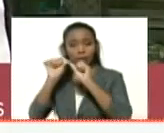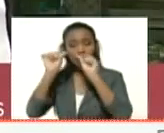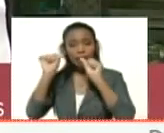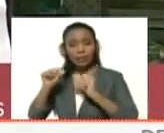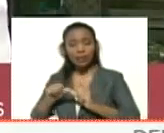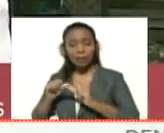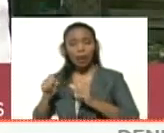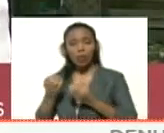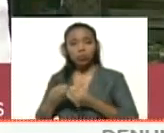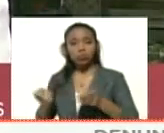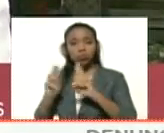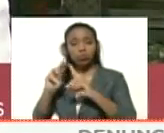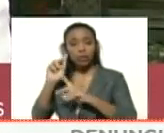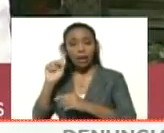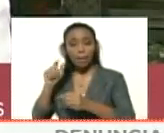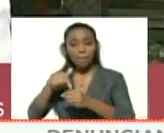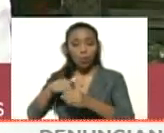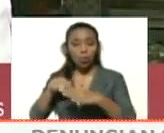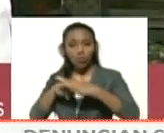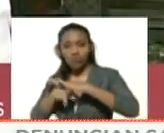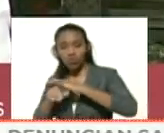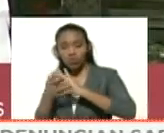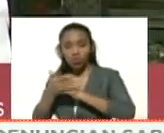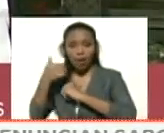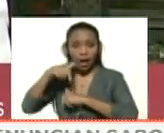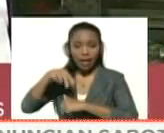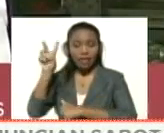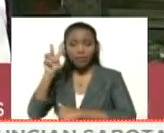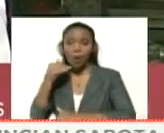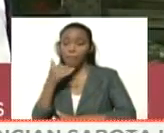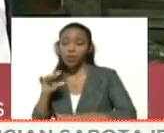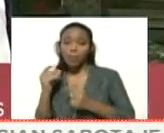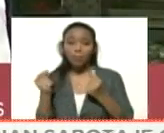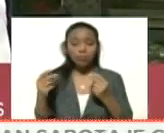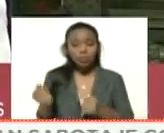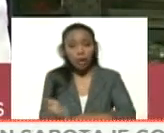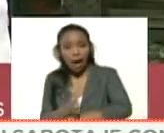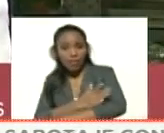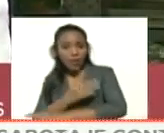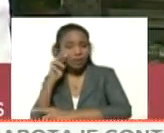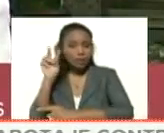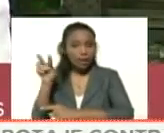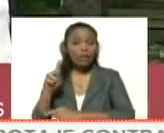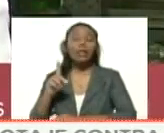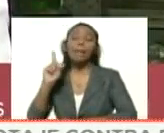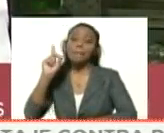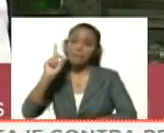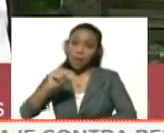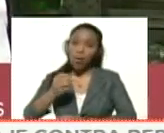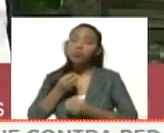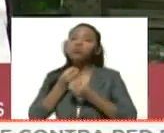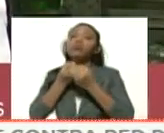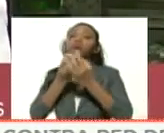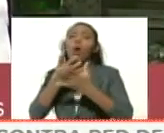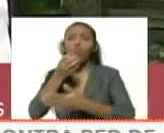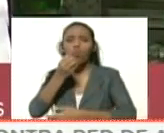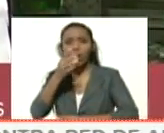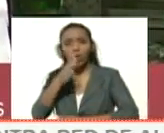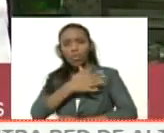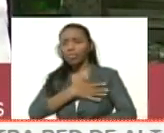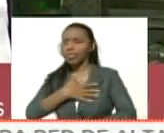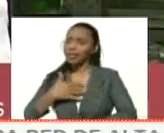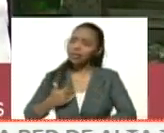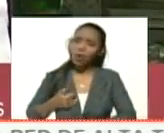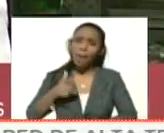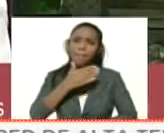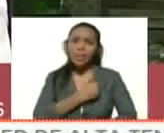Unidas ingrese al país de manera pronta, de manera eficaz. También expresó los buenos deseos para el presidente